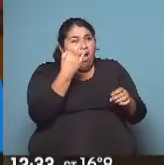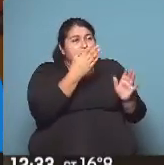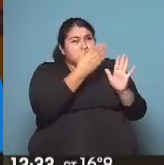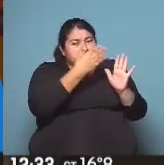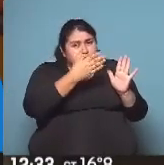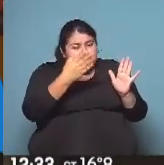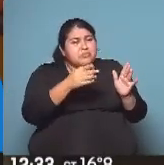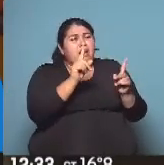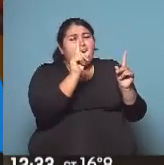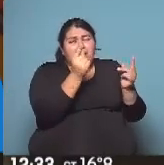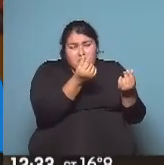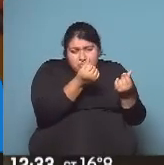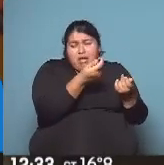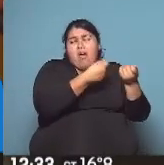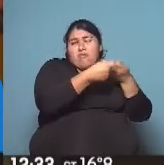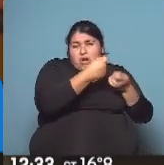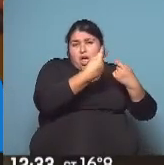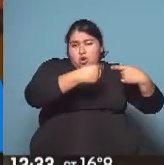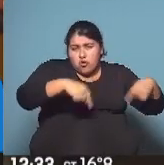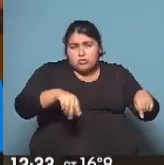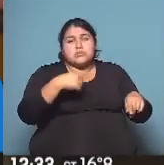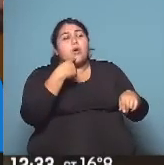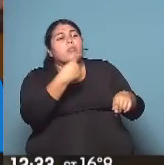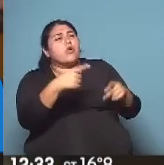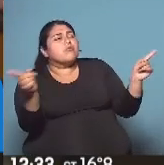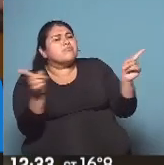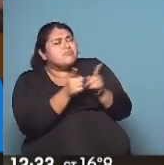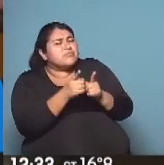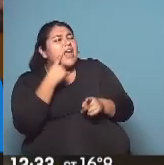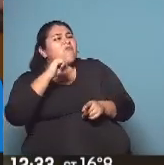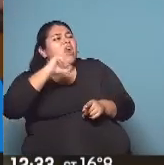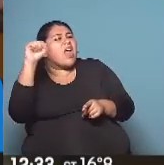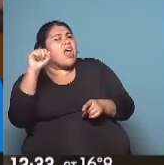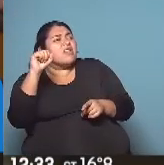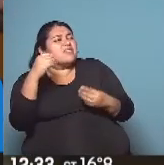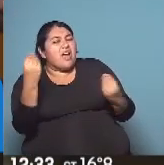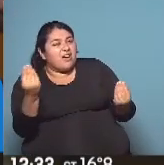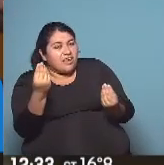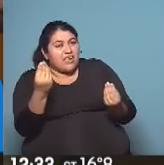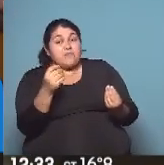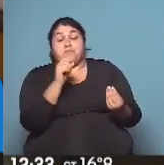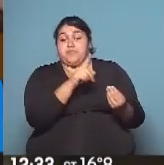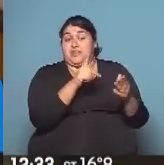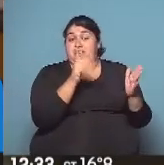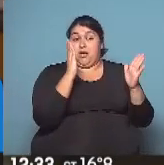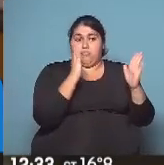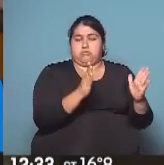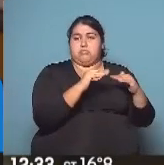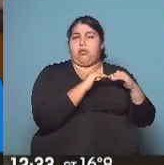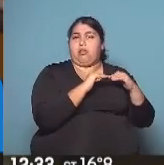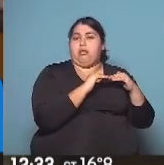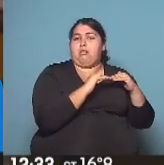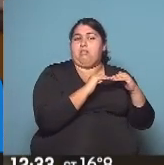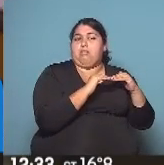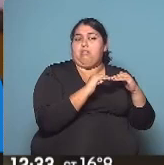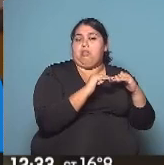fiscal, monetario y el externo. Brevemente, ¿qué es la estanflación para la gente que está Es, mirando? Porque escucha mucha es un inflación, periodo pero... de Sí, estancamiento económico sí,